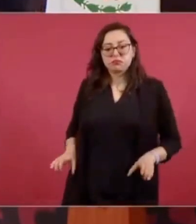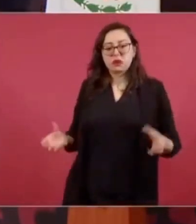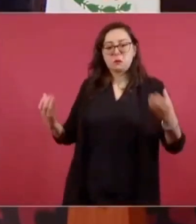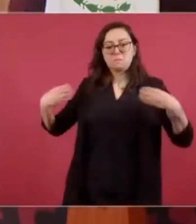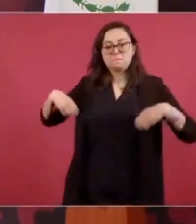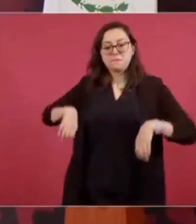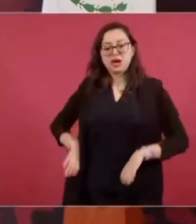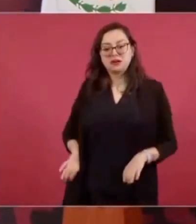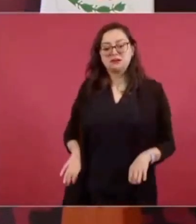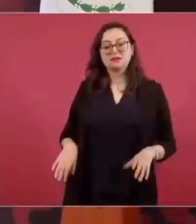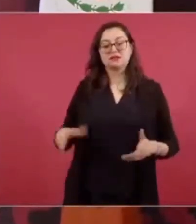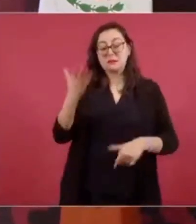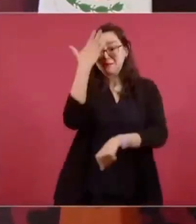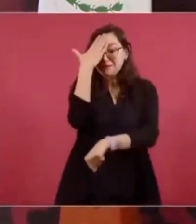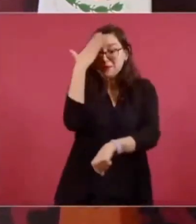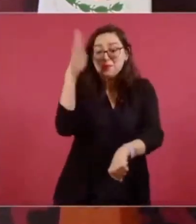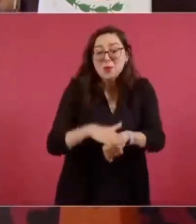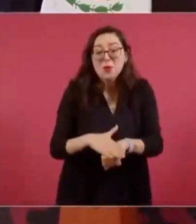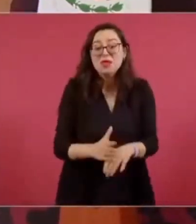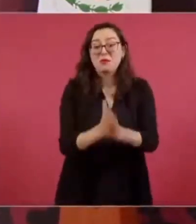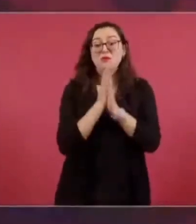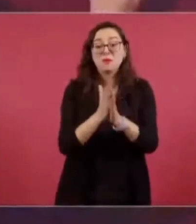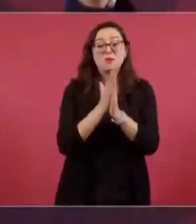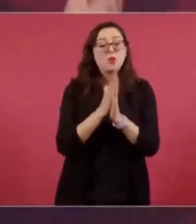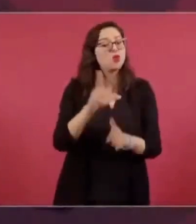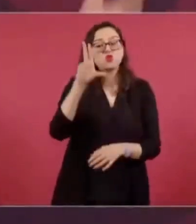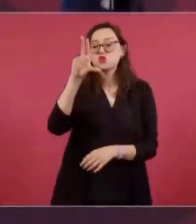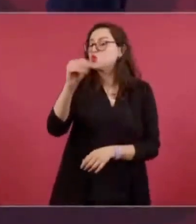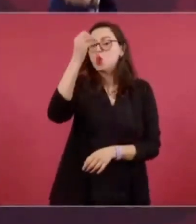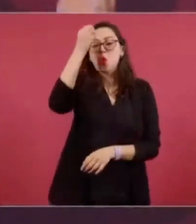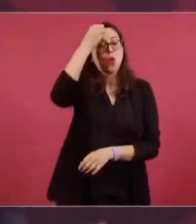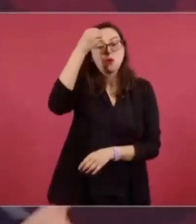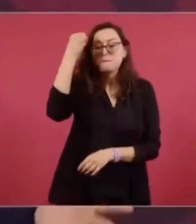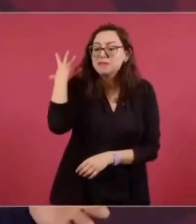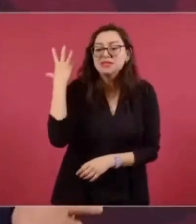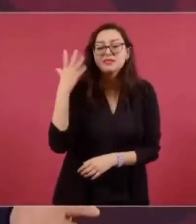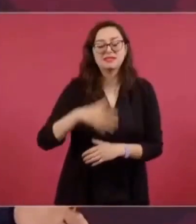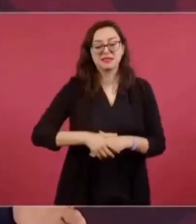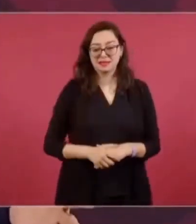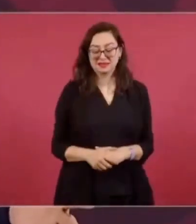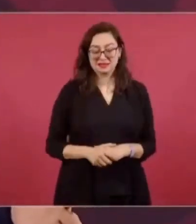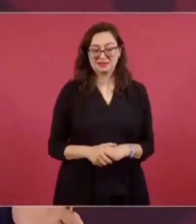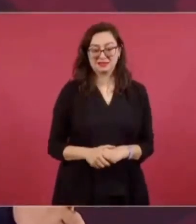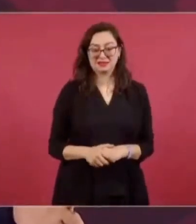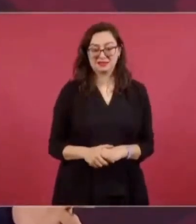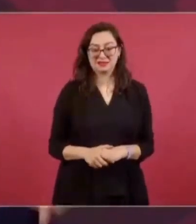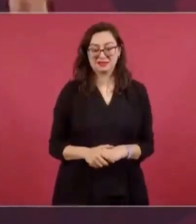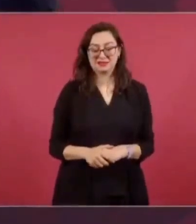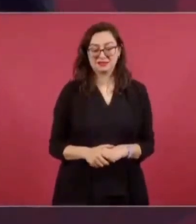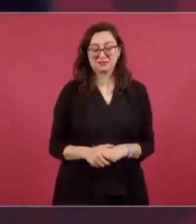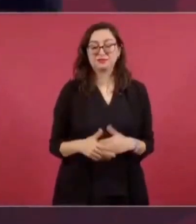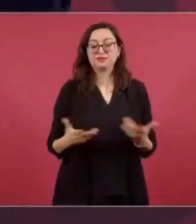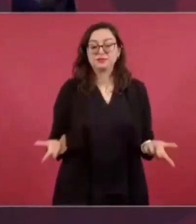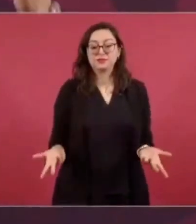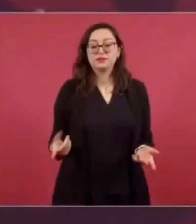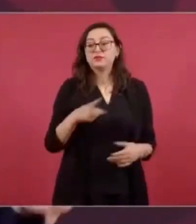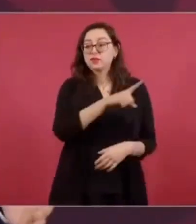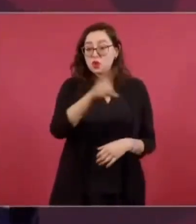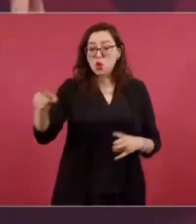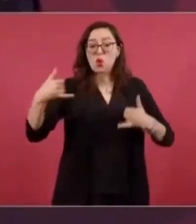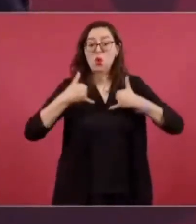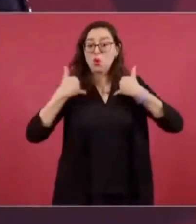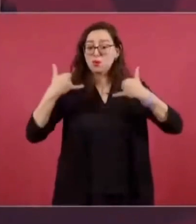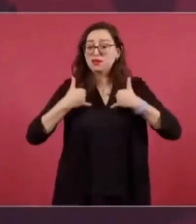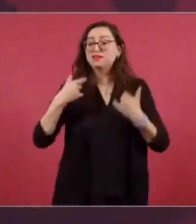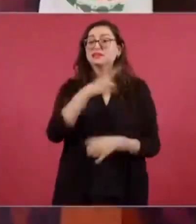No lo olvidemos. Cuando terminó el gobierno de Salinas, esto para los jóvenes,